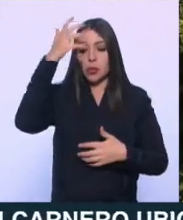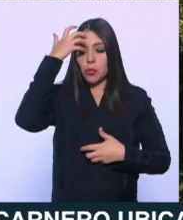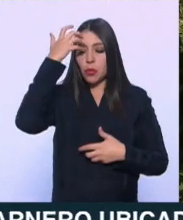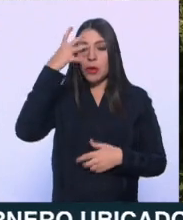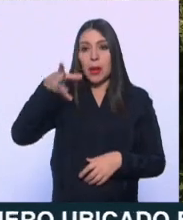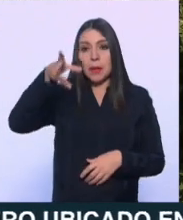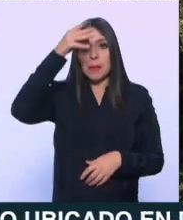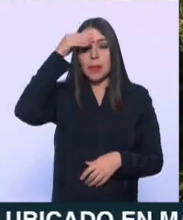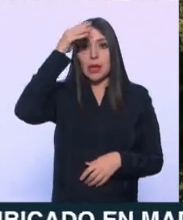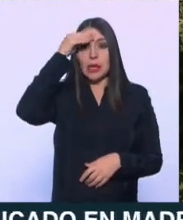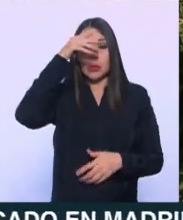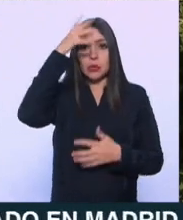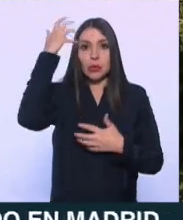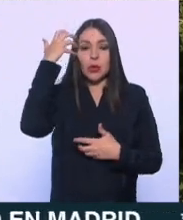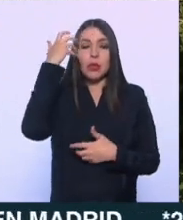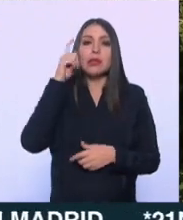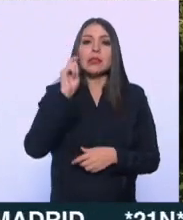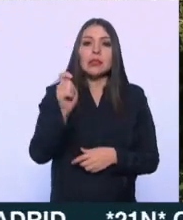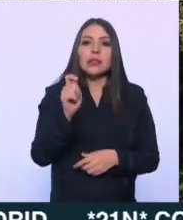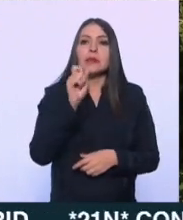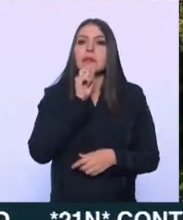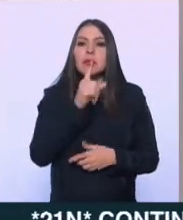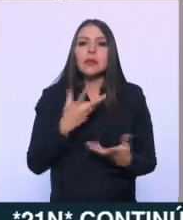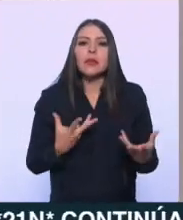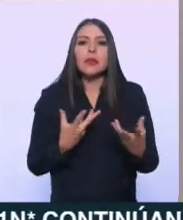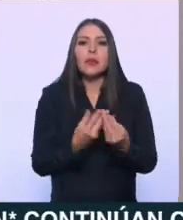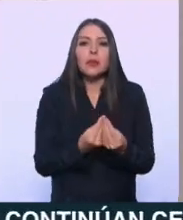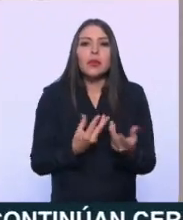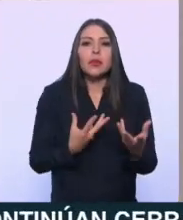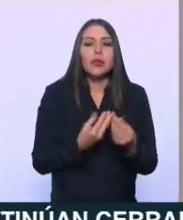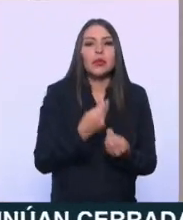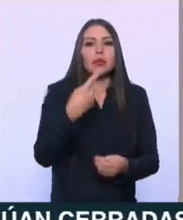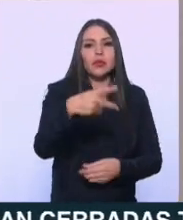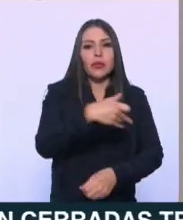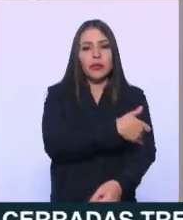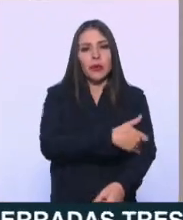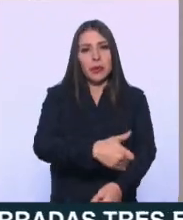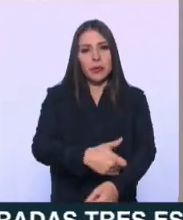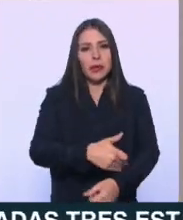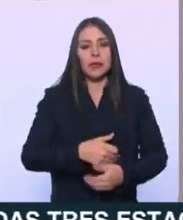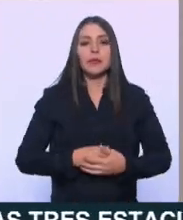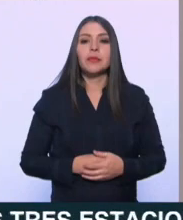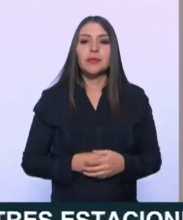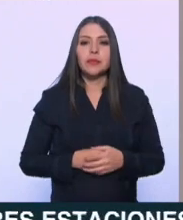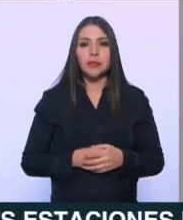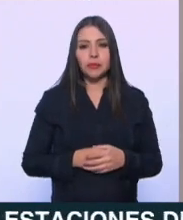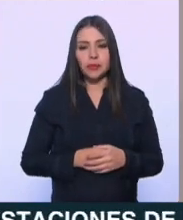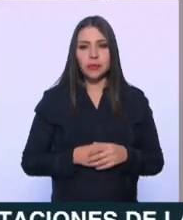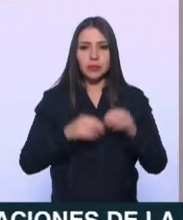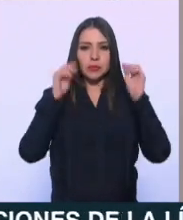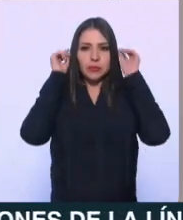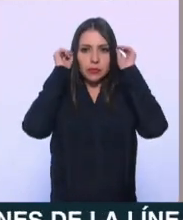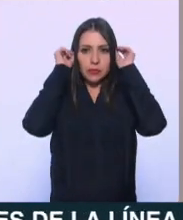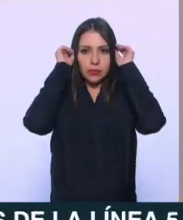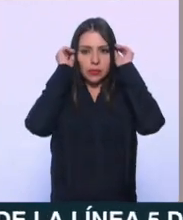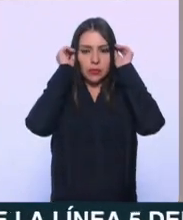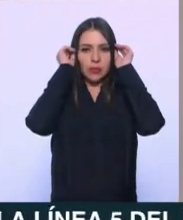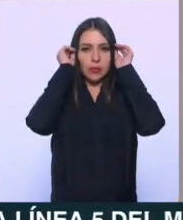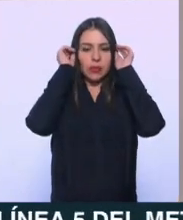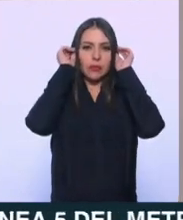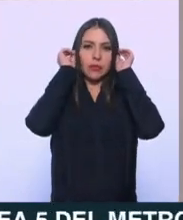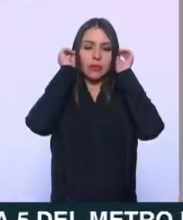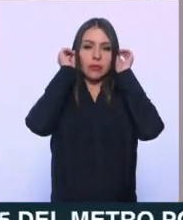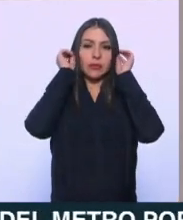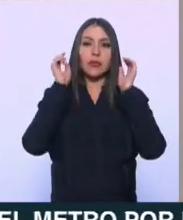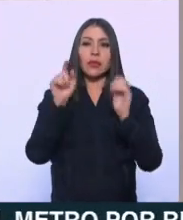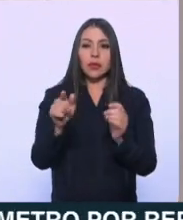aprenden justamente de estar en contacto con la familia. A pesar de que la cría está la mayor parte del tiempo al